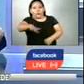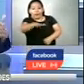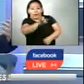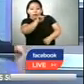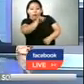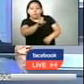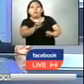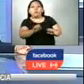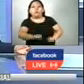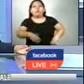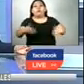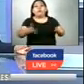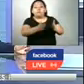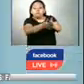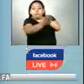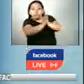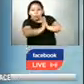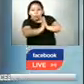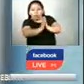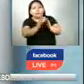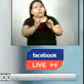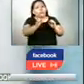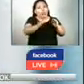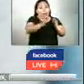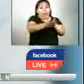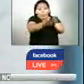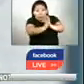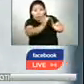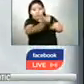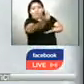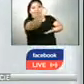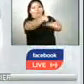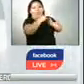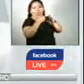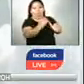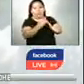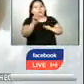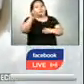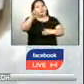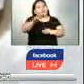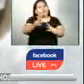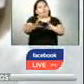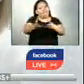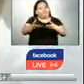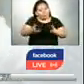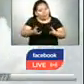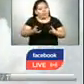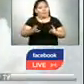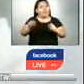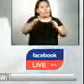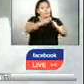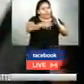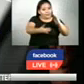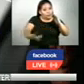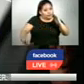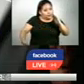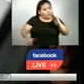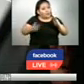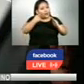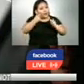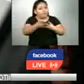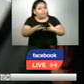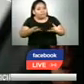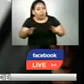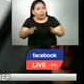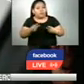se procesará el pedido y se enviará a domicilio. Se trata de un nuevo y ambicioso intento de la Casa Blanca por abordar la escasez